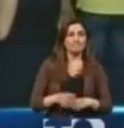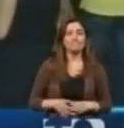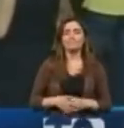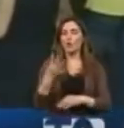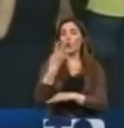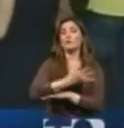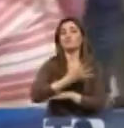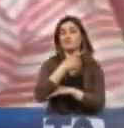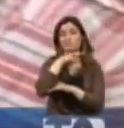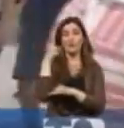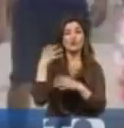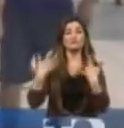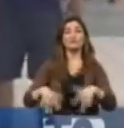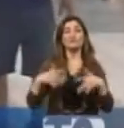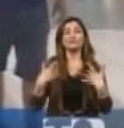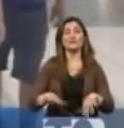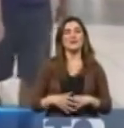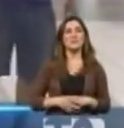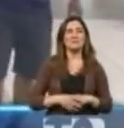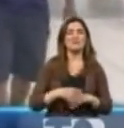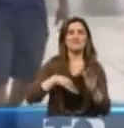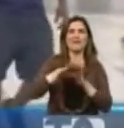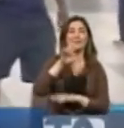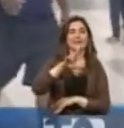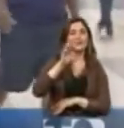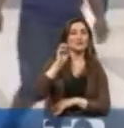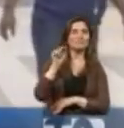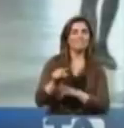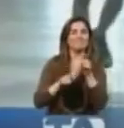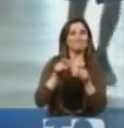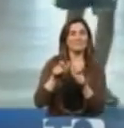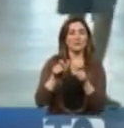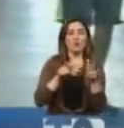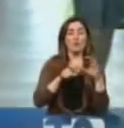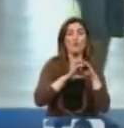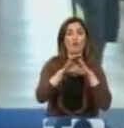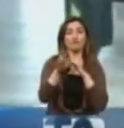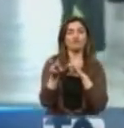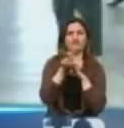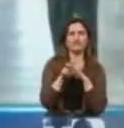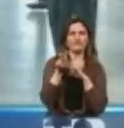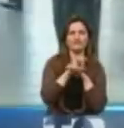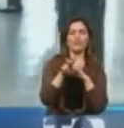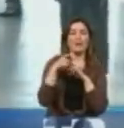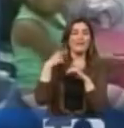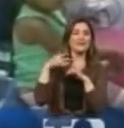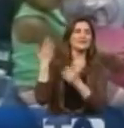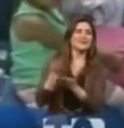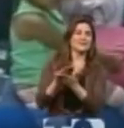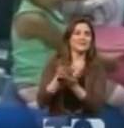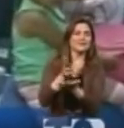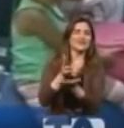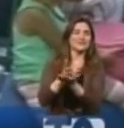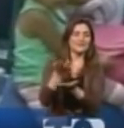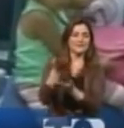estos 4 días de feriado y se espera que más de 300.000 pasajeros salgan y lleguen a esta